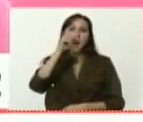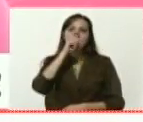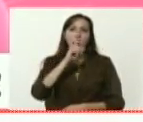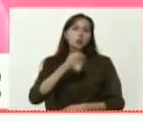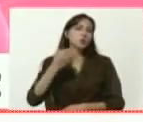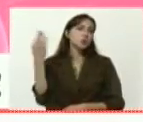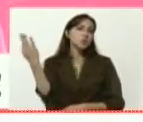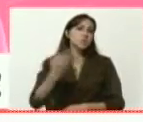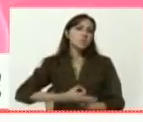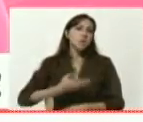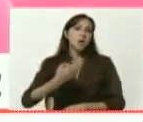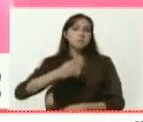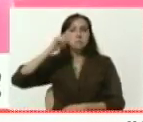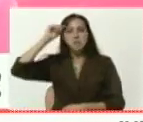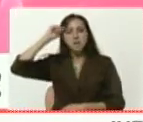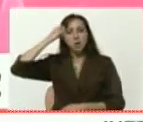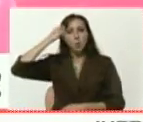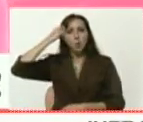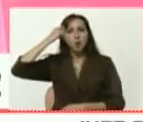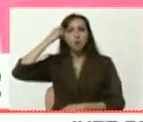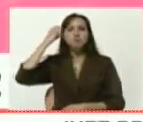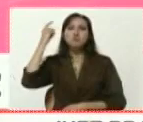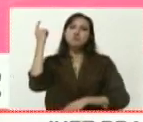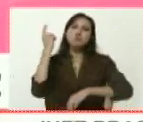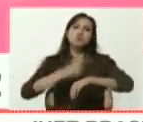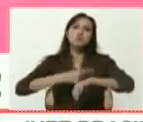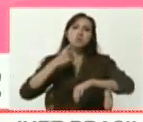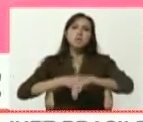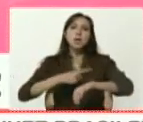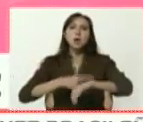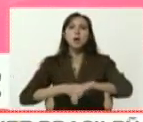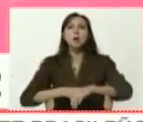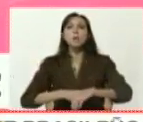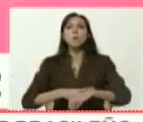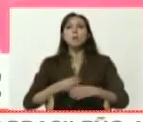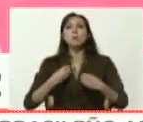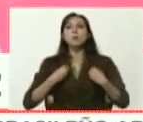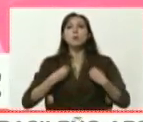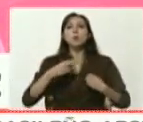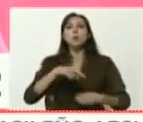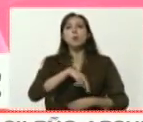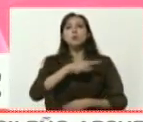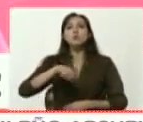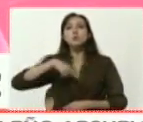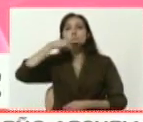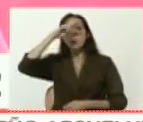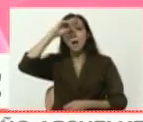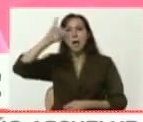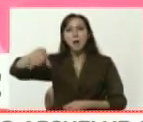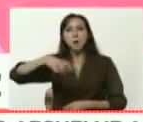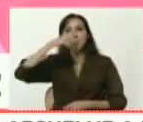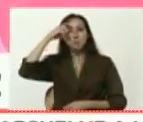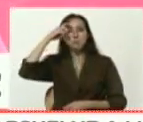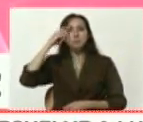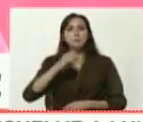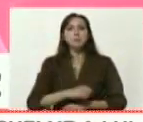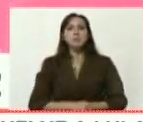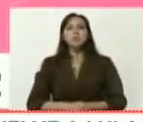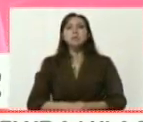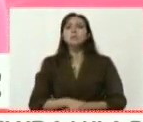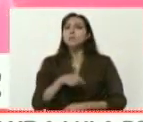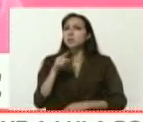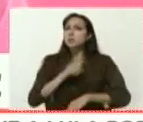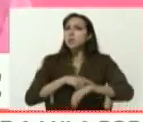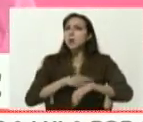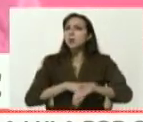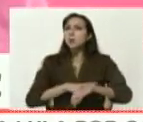siempre recordando los tiempos que vivió nuestro padre. Tiempos muy duros, que